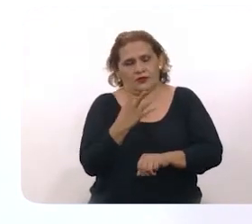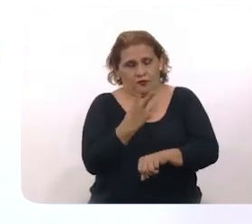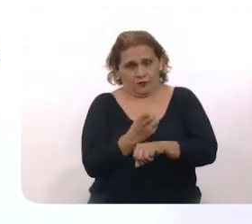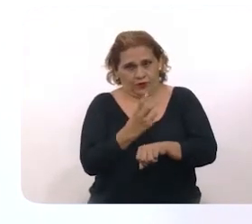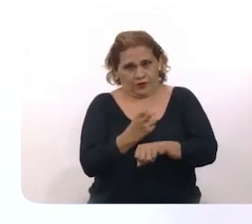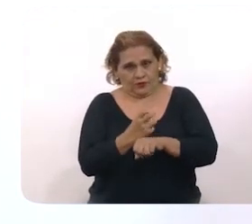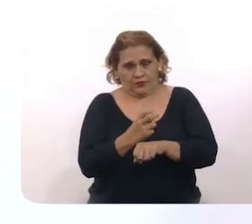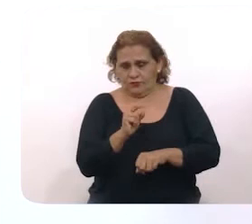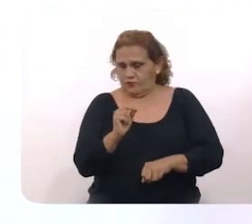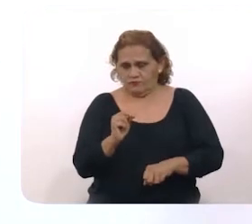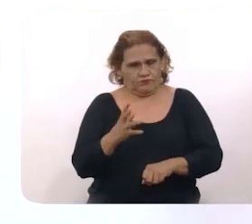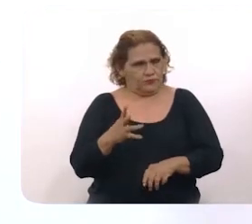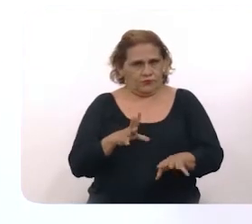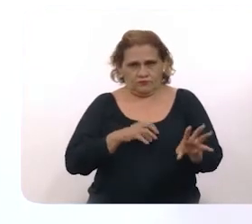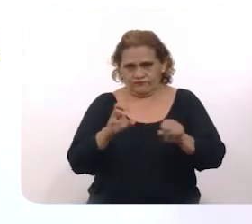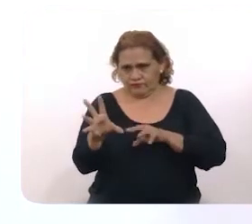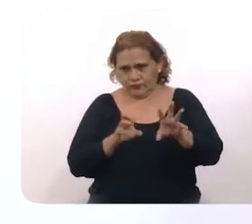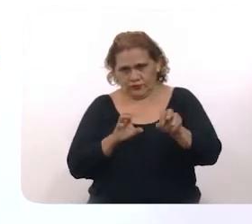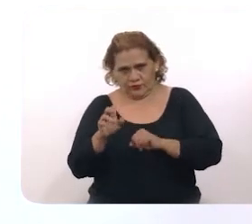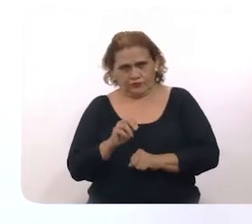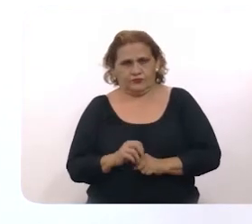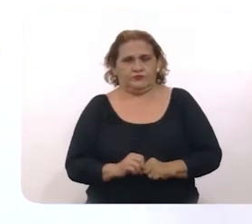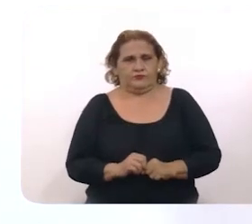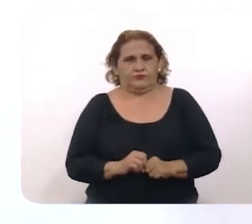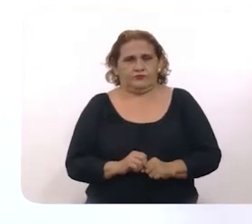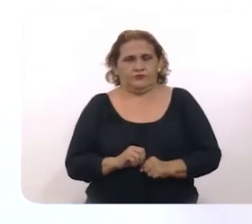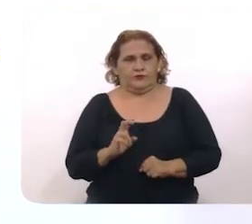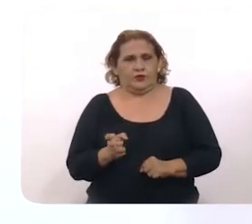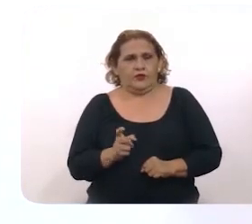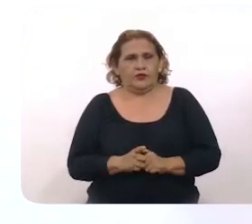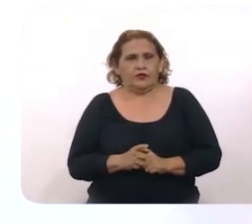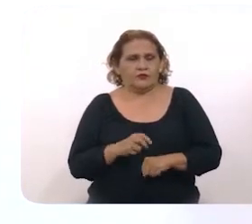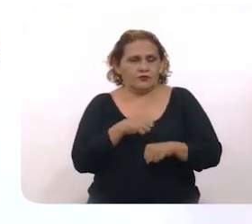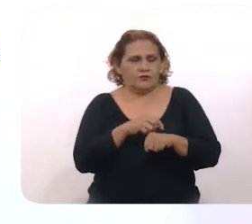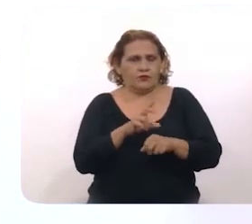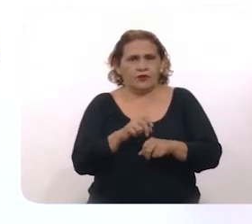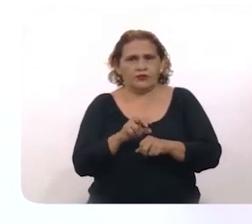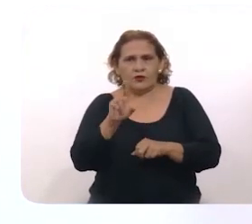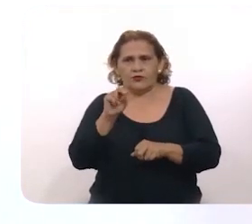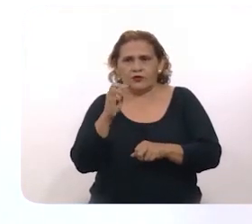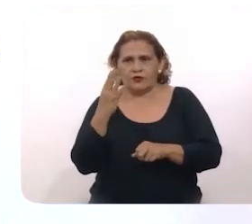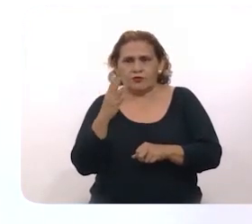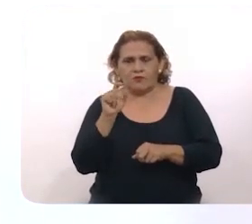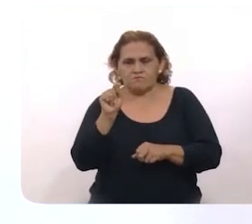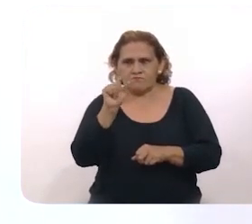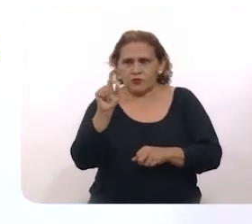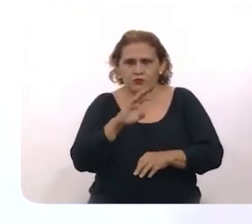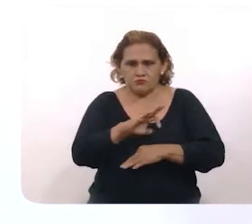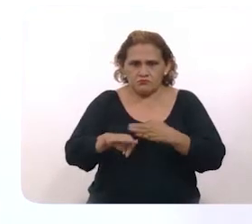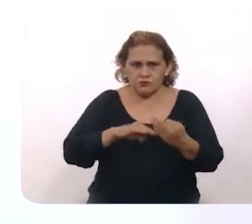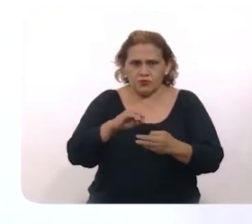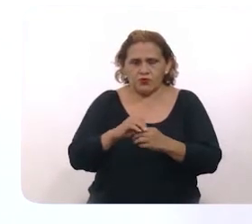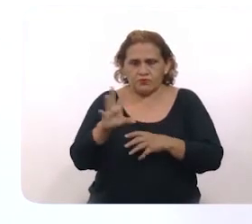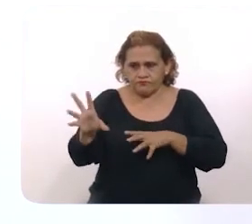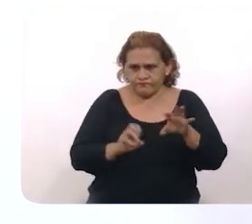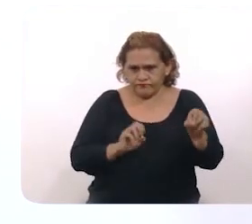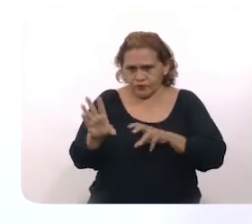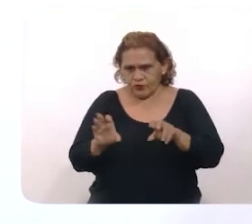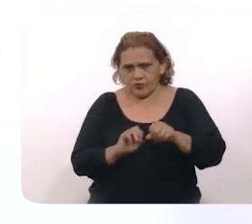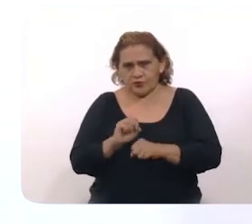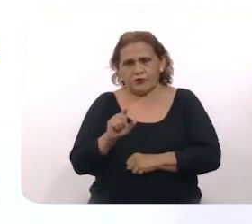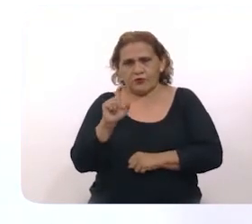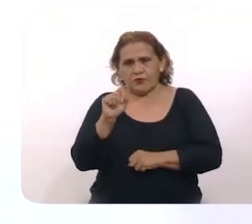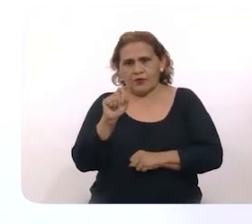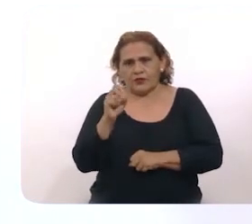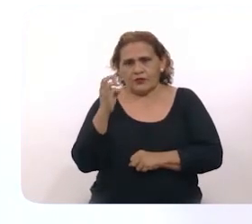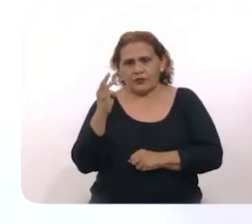recuperaron, no presentan síntomas ni pueden contagiar. Esta cifra representa el 84% del total de contagios registrados que son